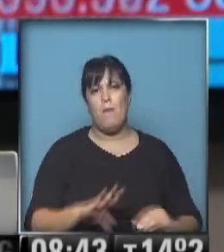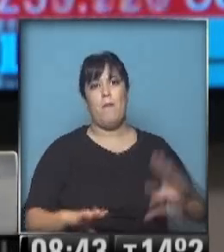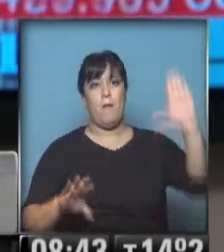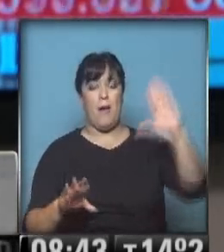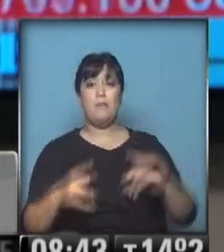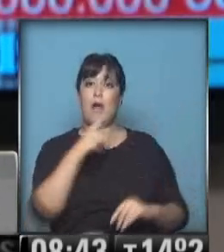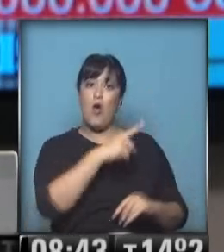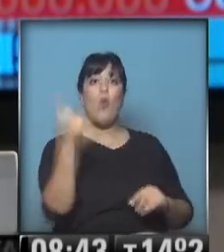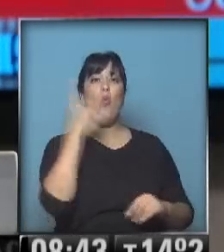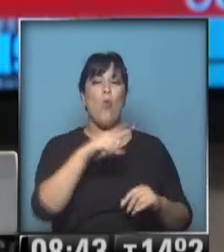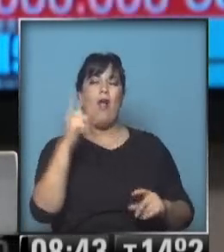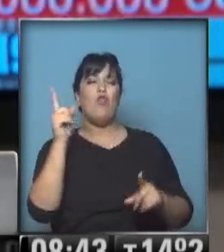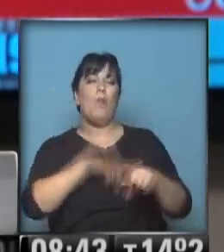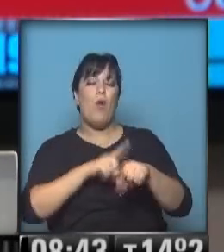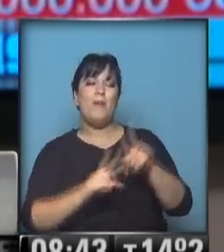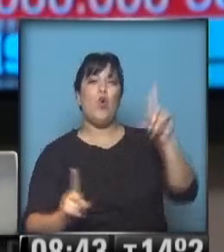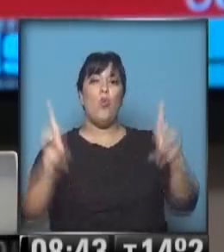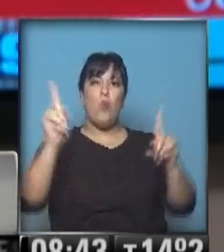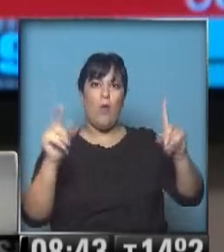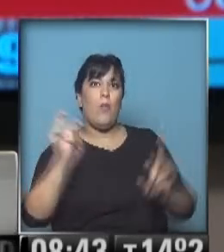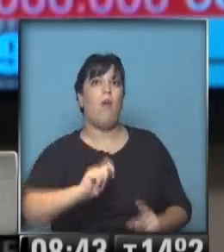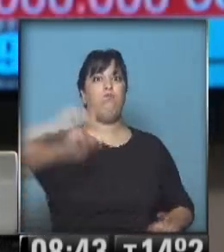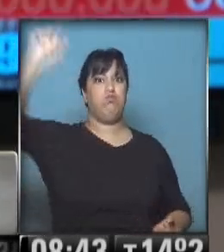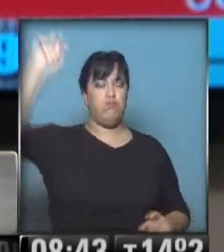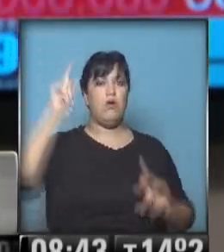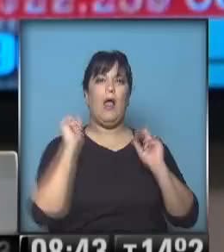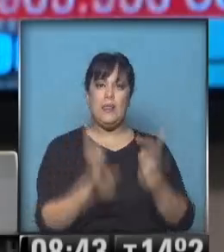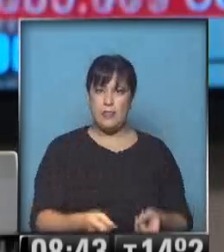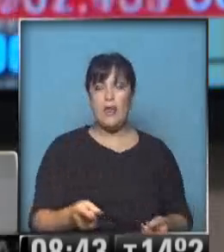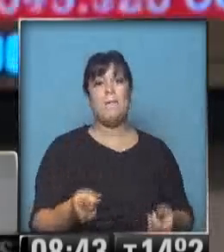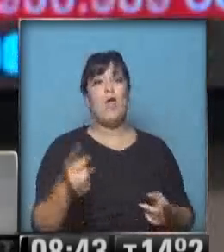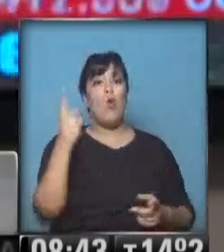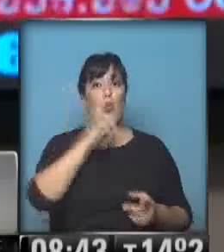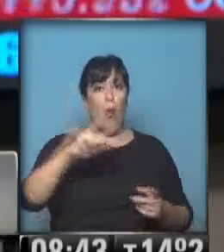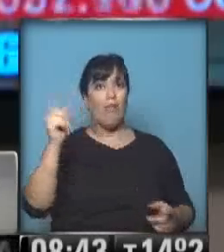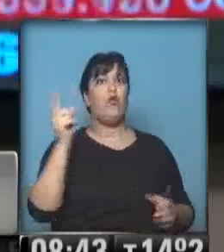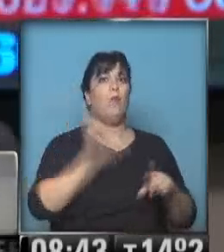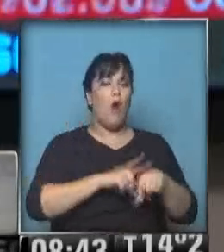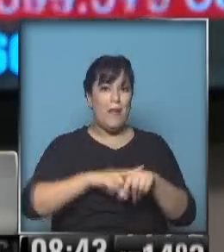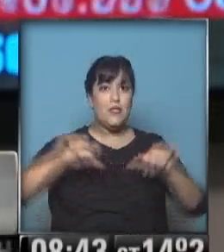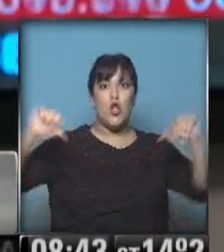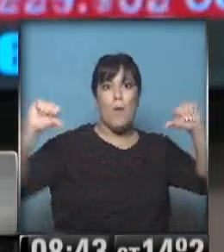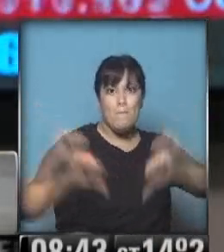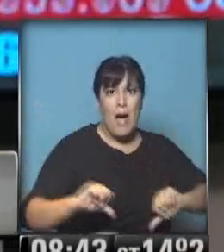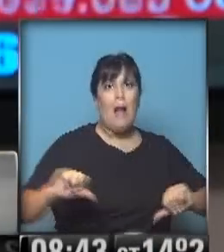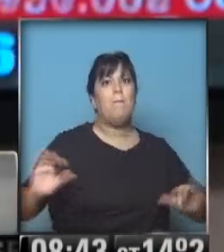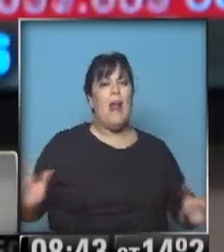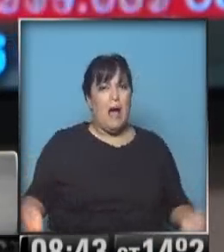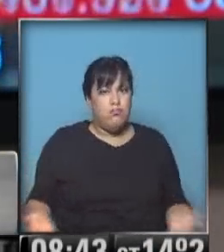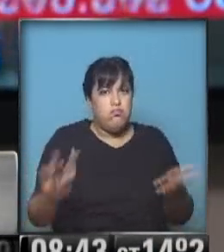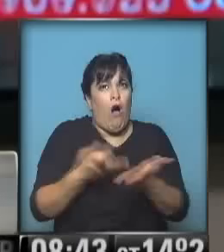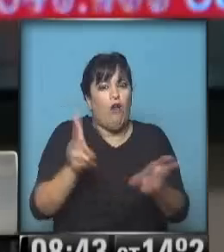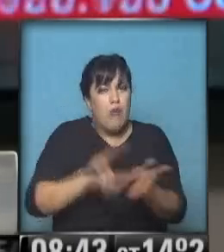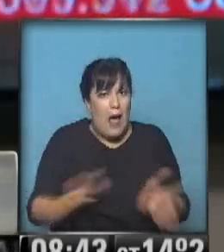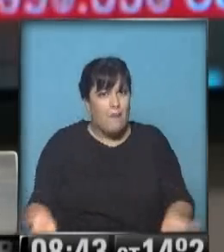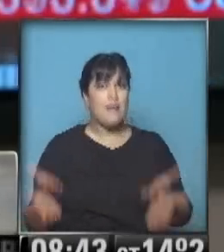de la convertibilidad en el año 2001 y el rescate posterior lo que significó salir de ese pozo para para volver a una situación